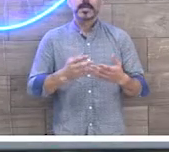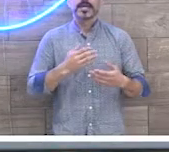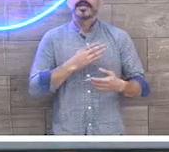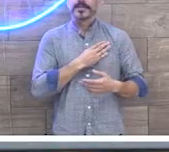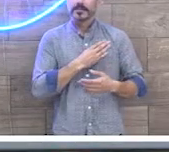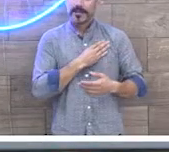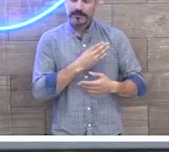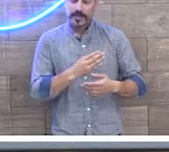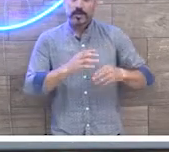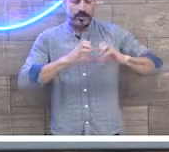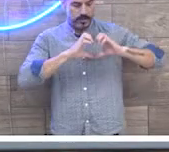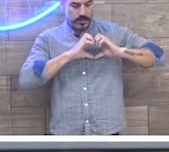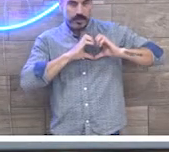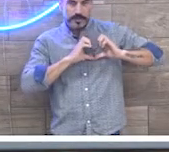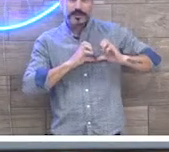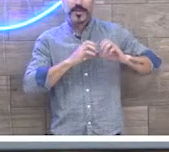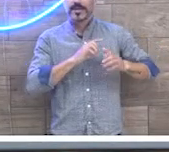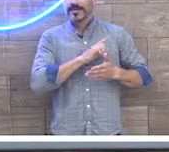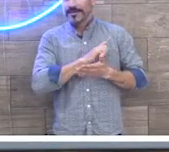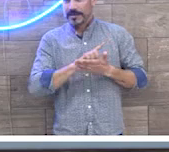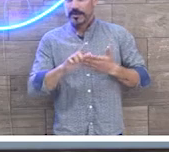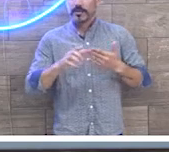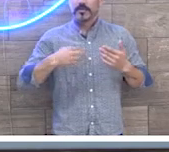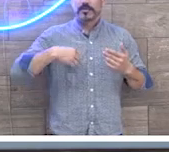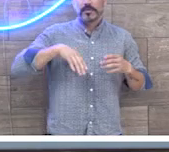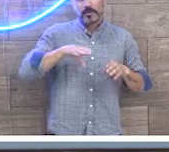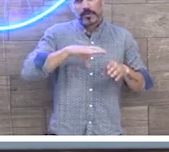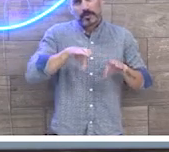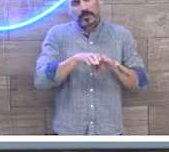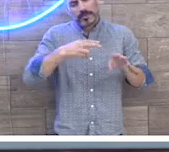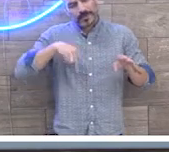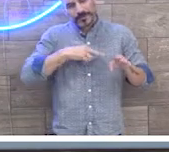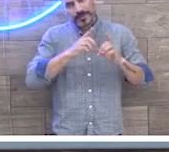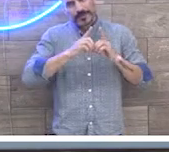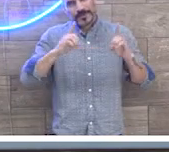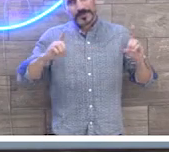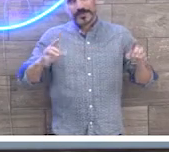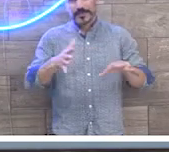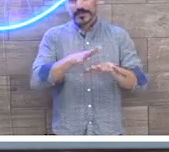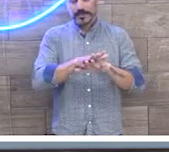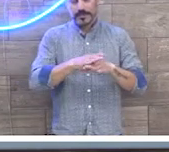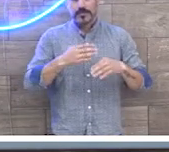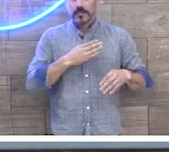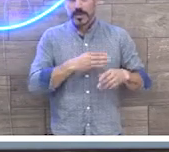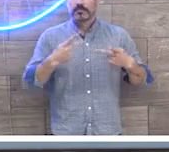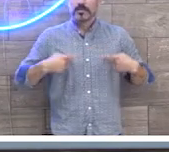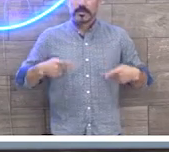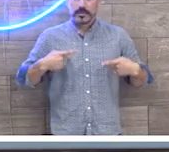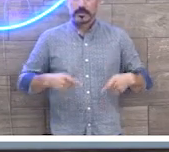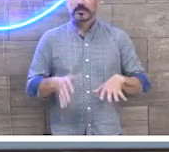¿no? En cómo desarrollarnos y ser integralmente buenos seres humanos y que